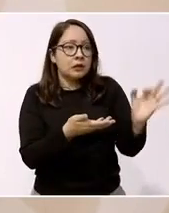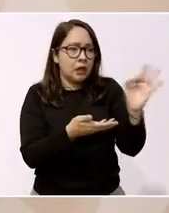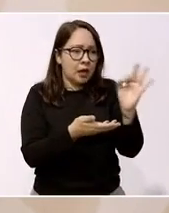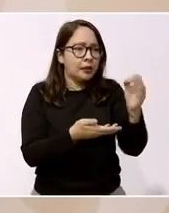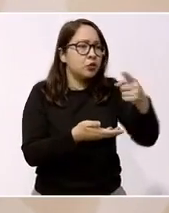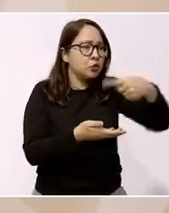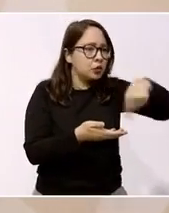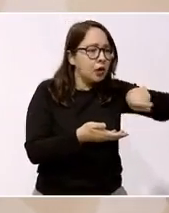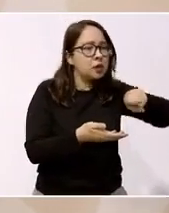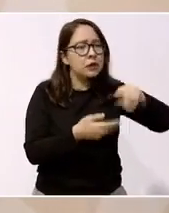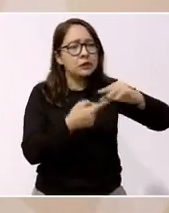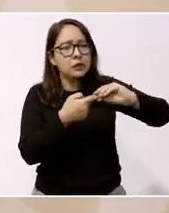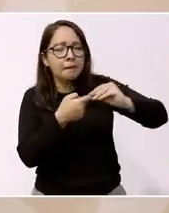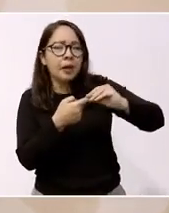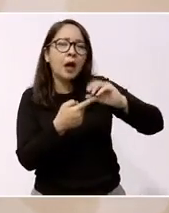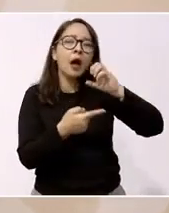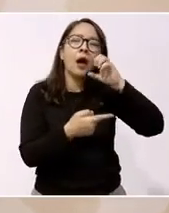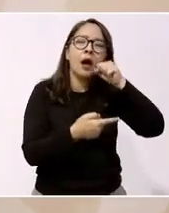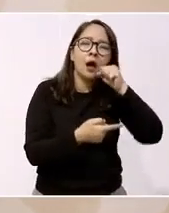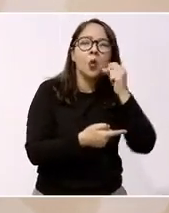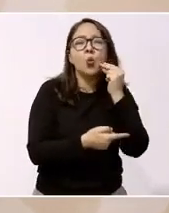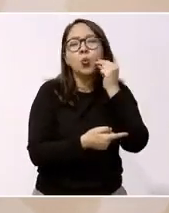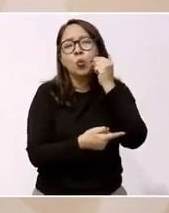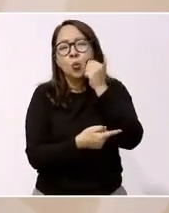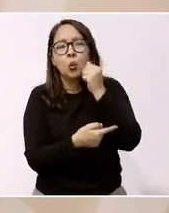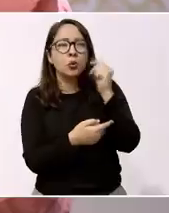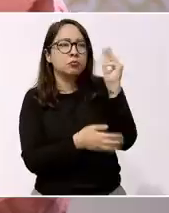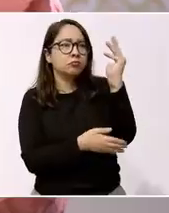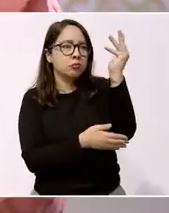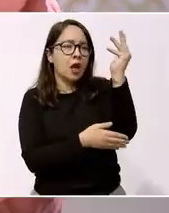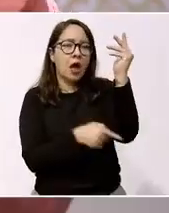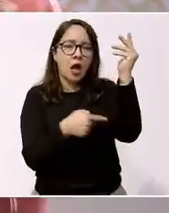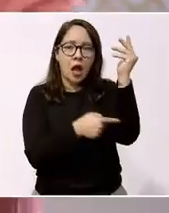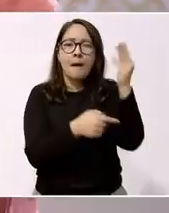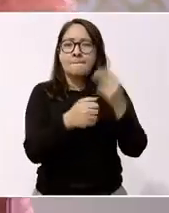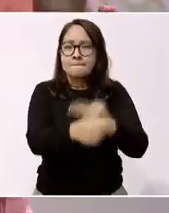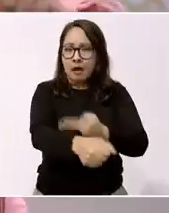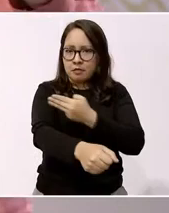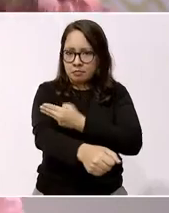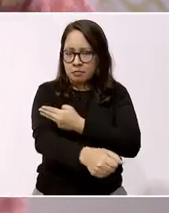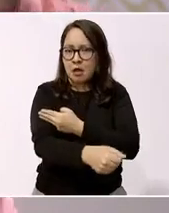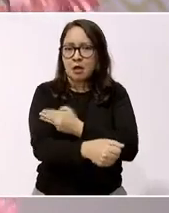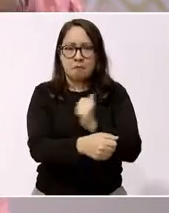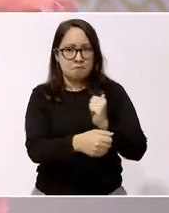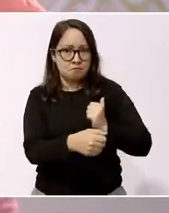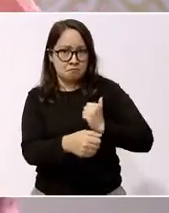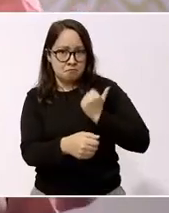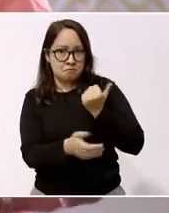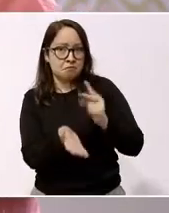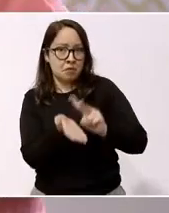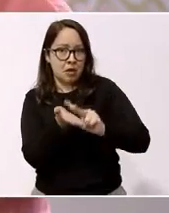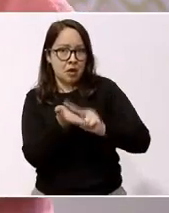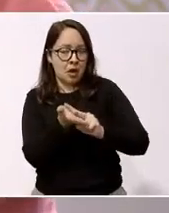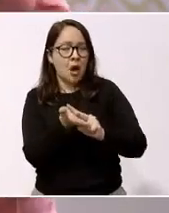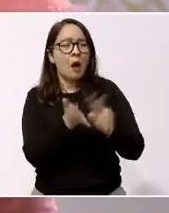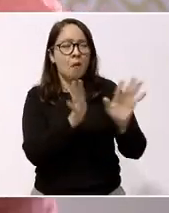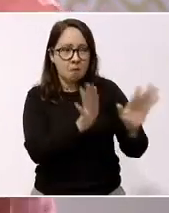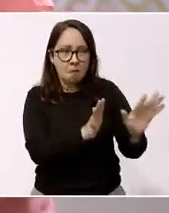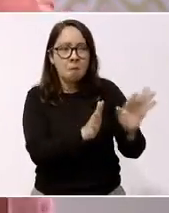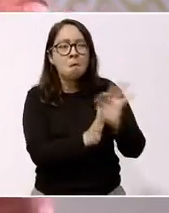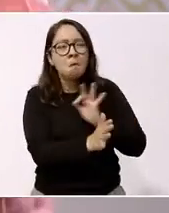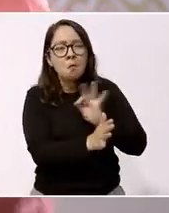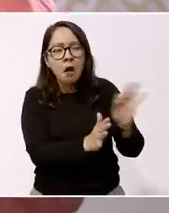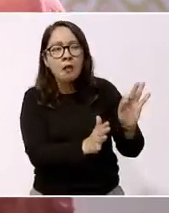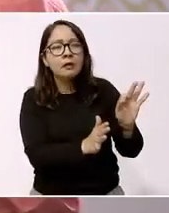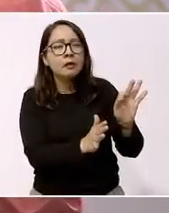cítricos o árboles maderables, que ahí vayan intercalando, que